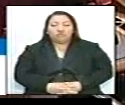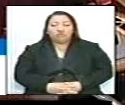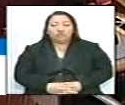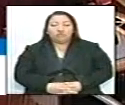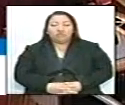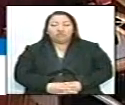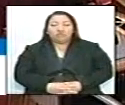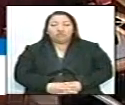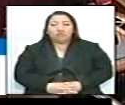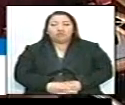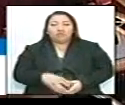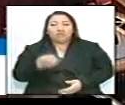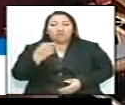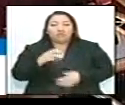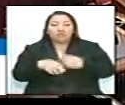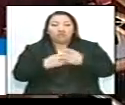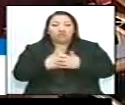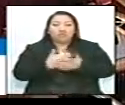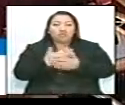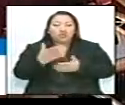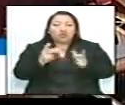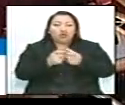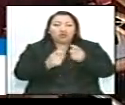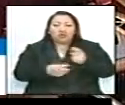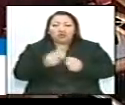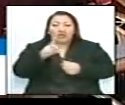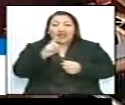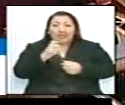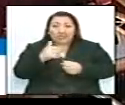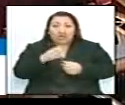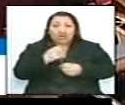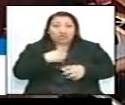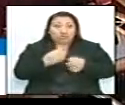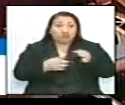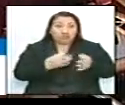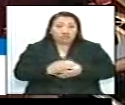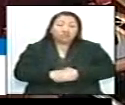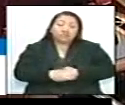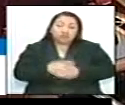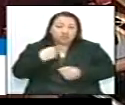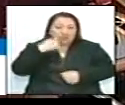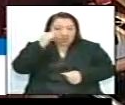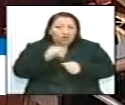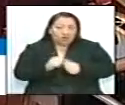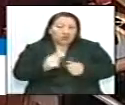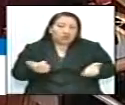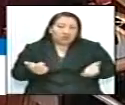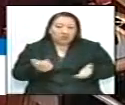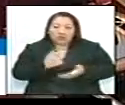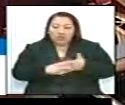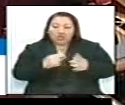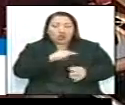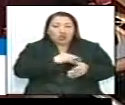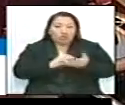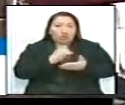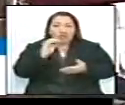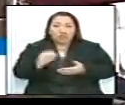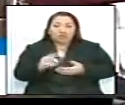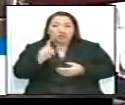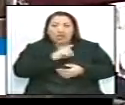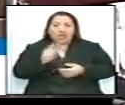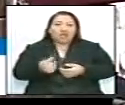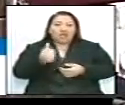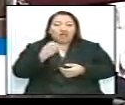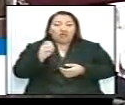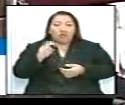al argumento presentado por el congresista Lescano, recordar que el nombramiento del jefe